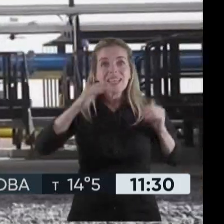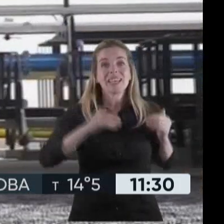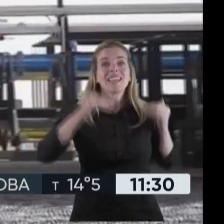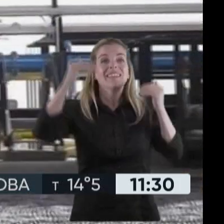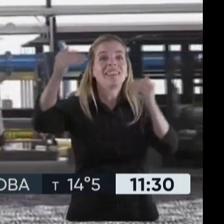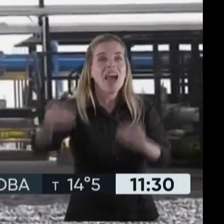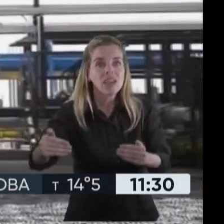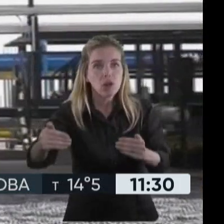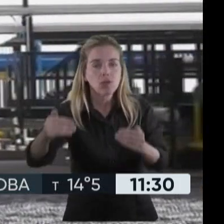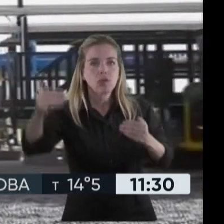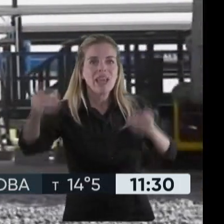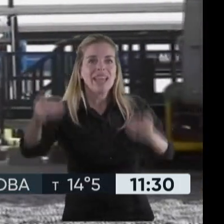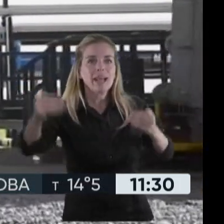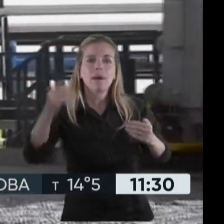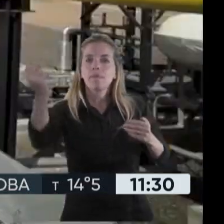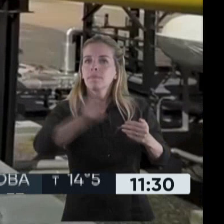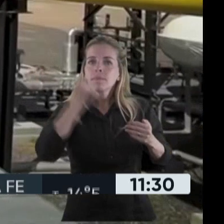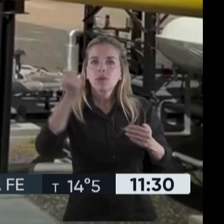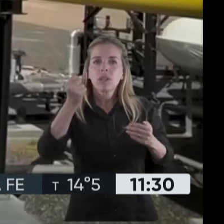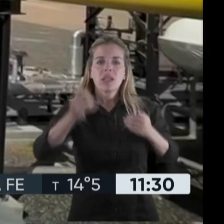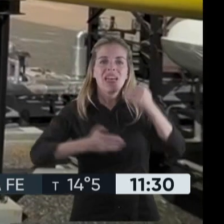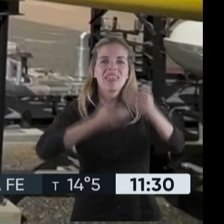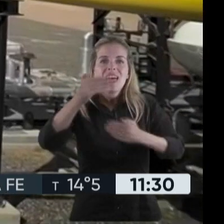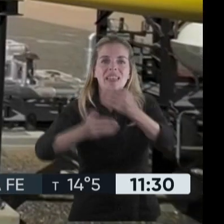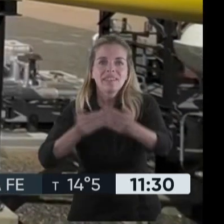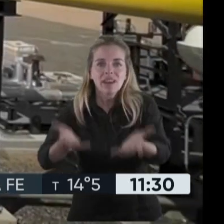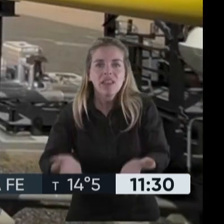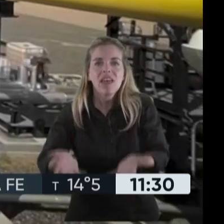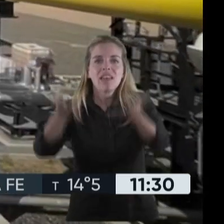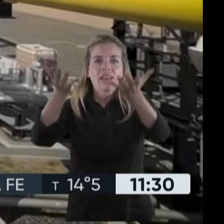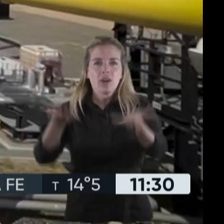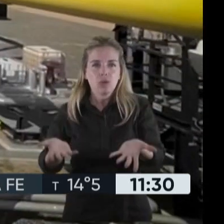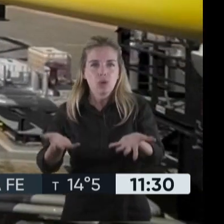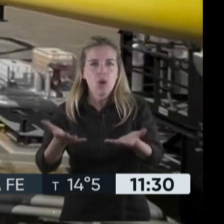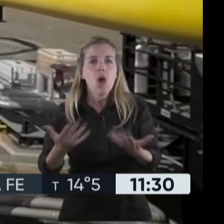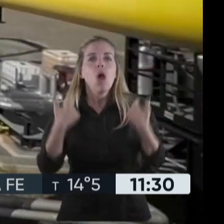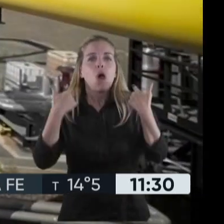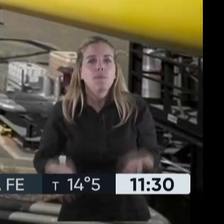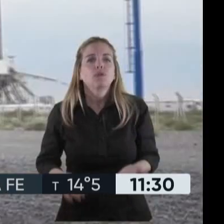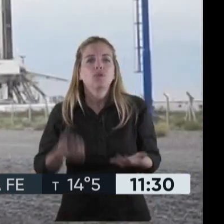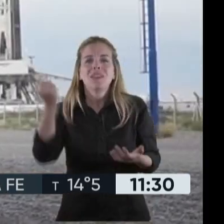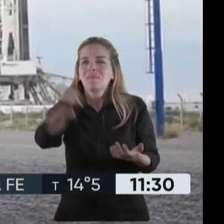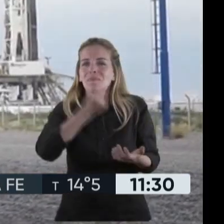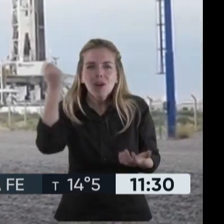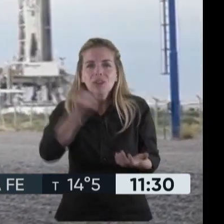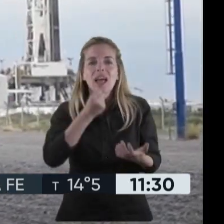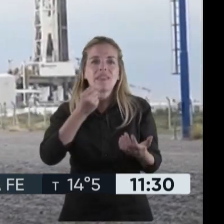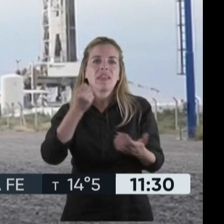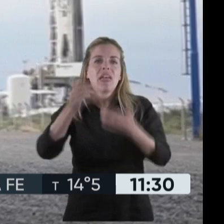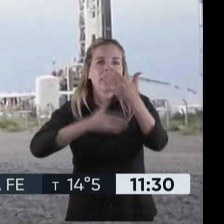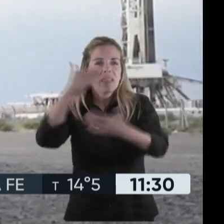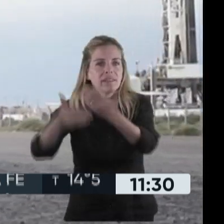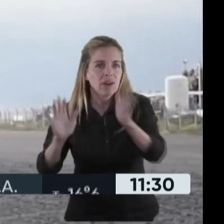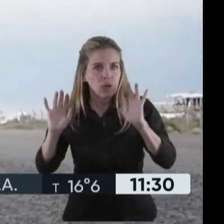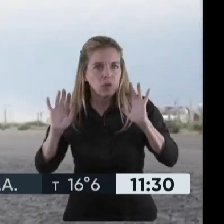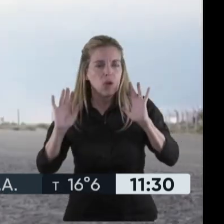oportunidad de desarrollo. De una gran oportunidad de desarrollo. Y además de desarrollo